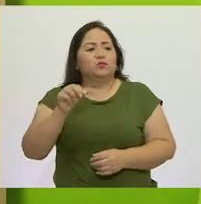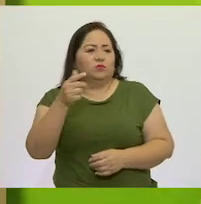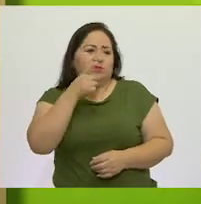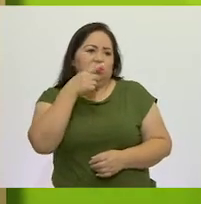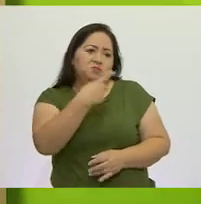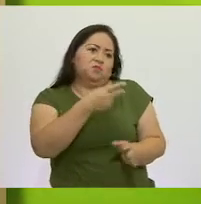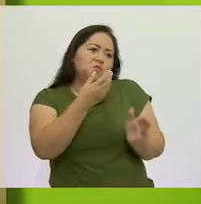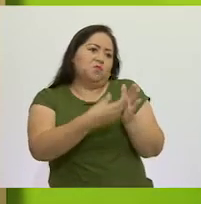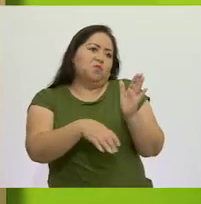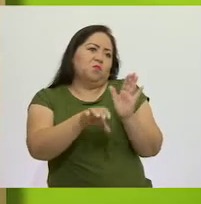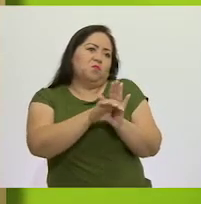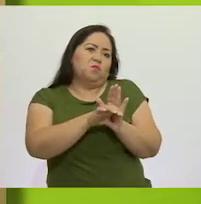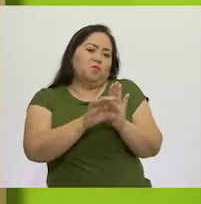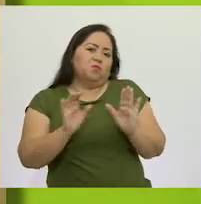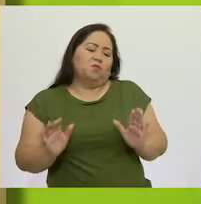cuarto,